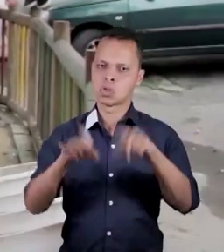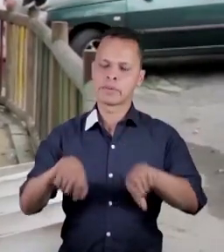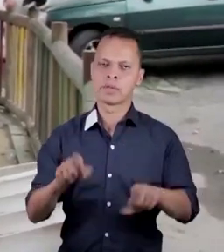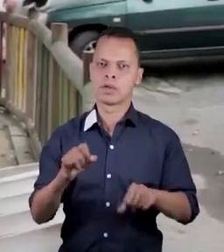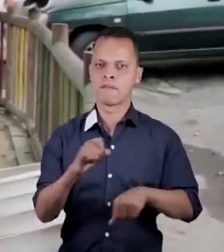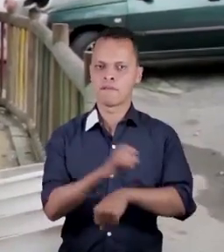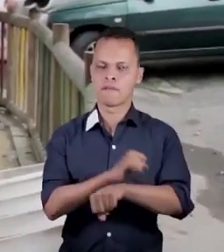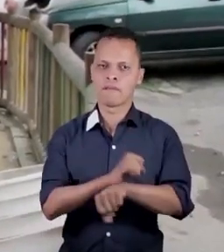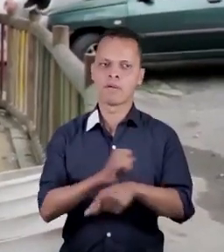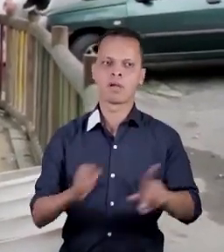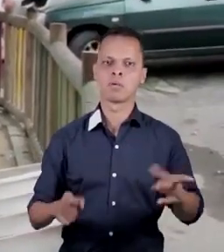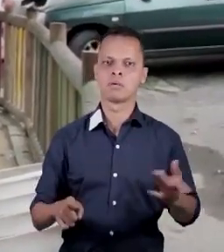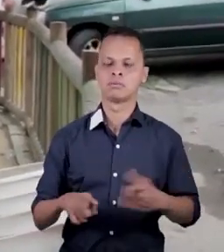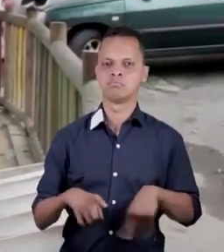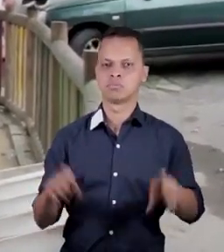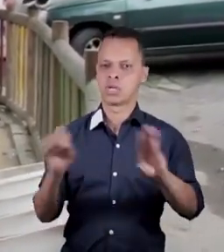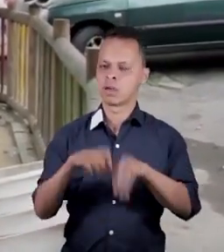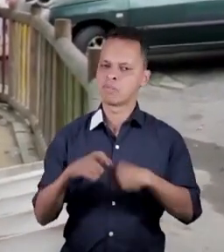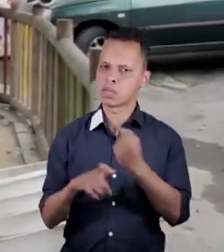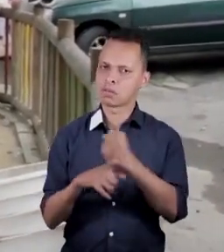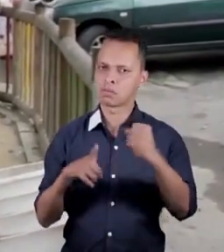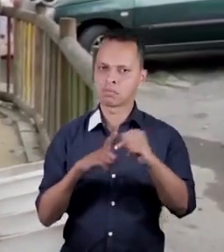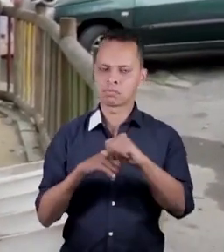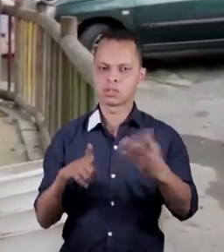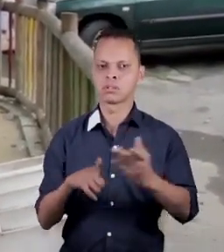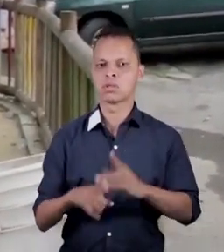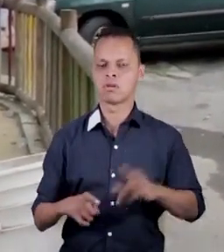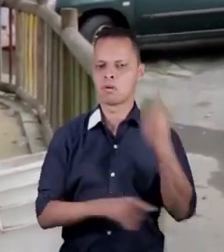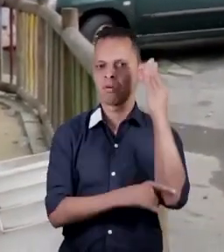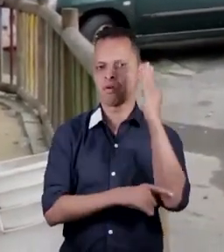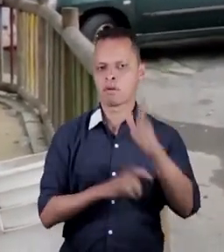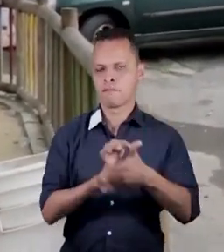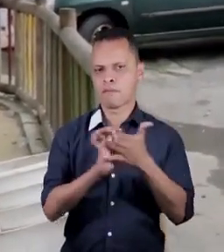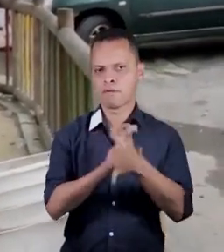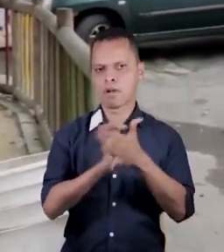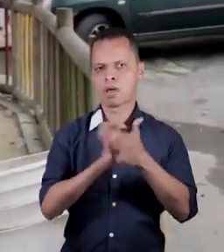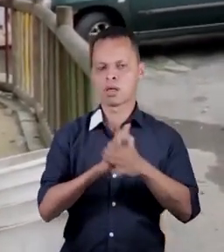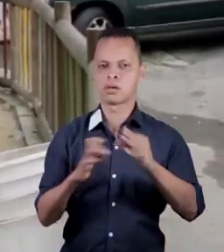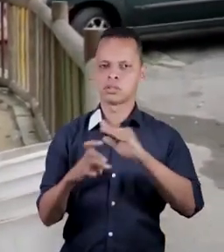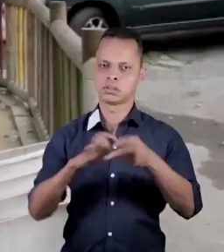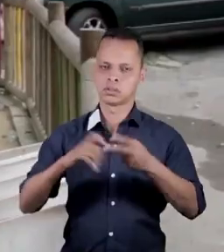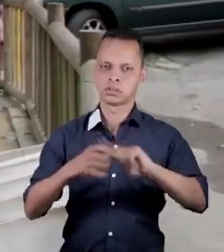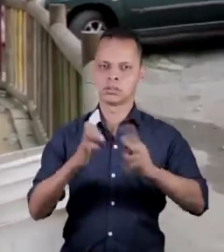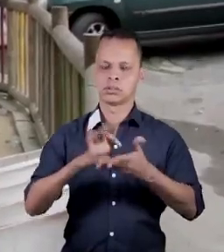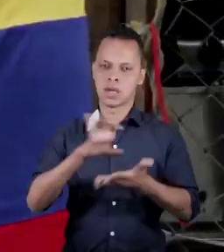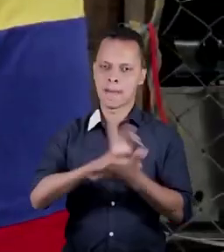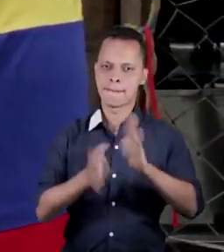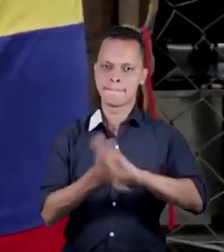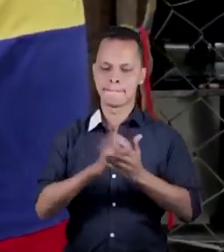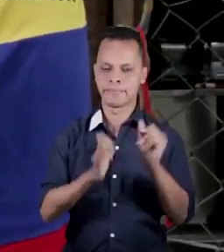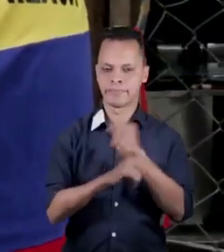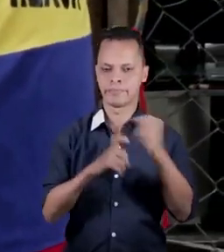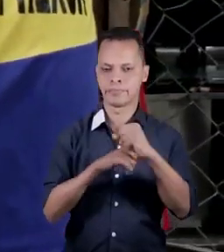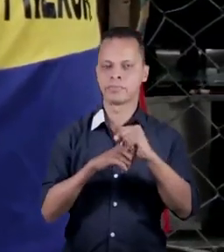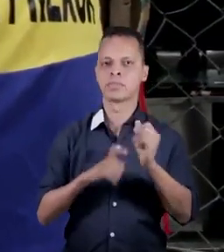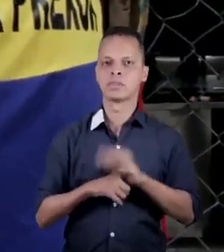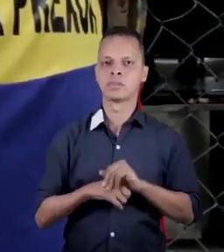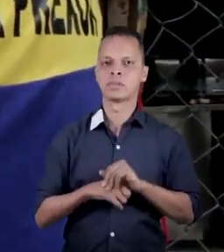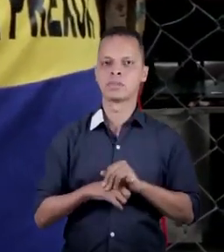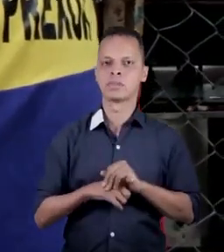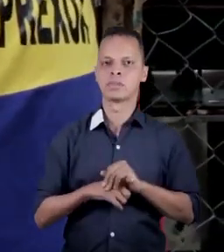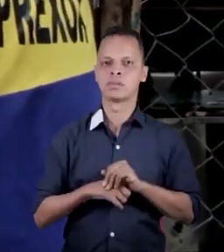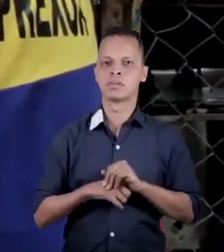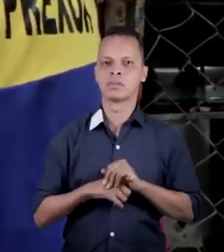sólo para el fútbol sino para llevar a cabo iniciativas con sentido barrial y formación política que apunten a la convivencia y a la paz social